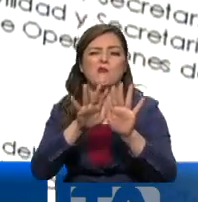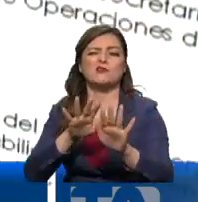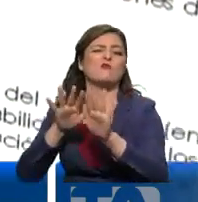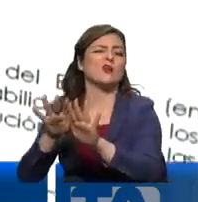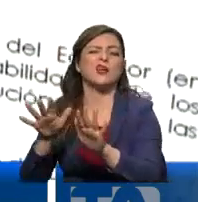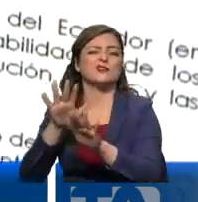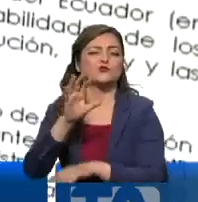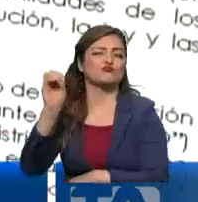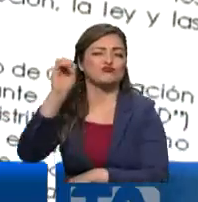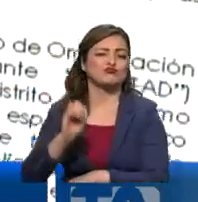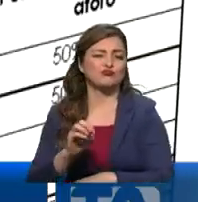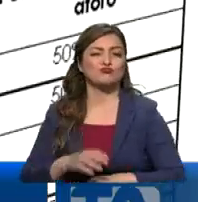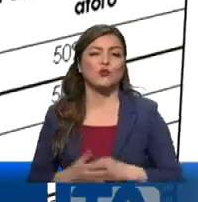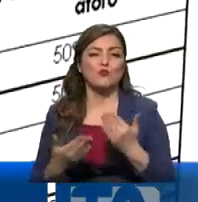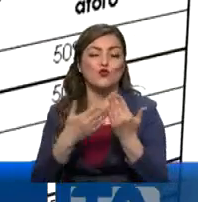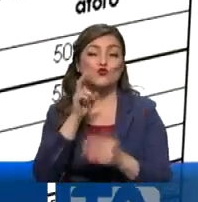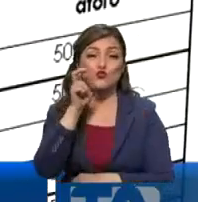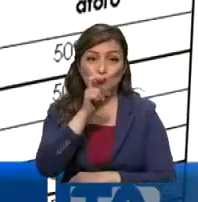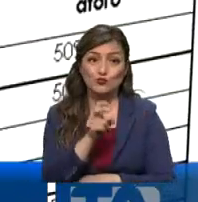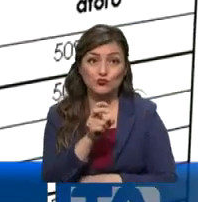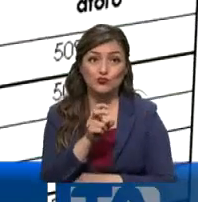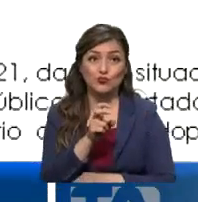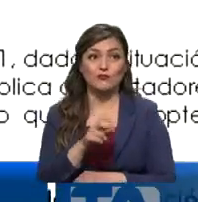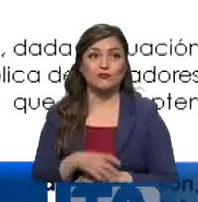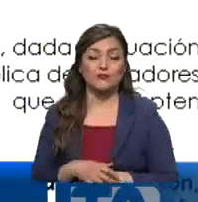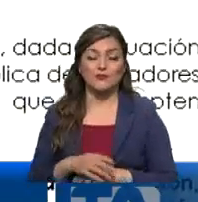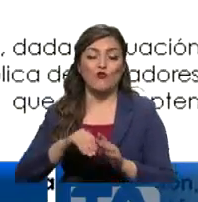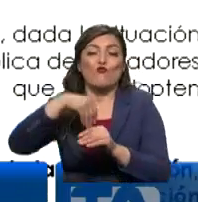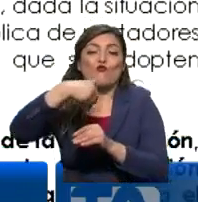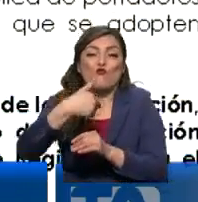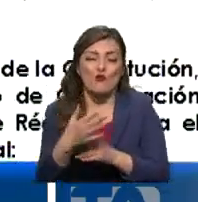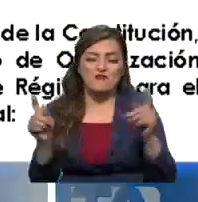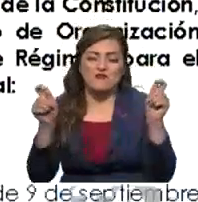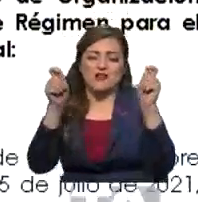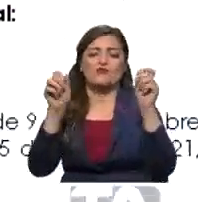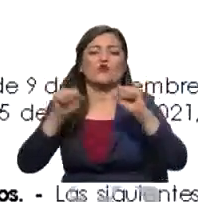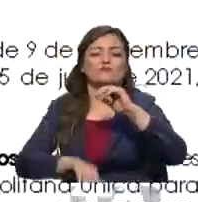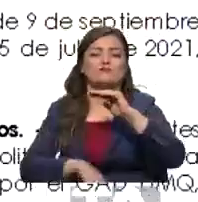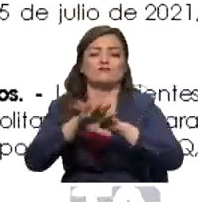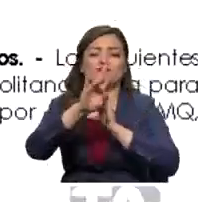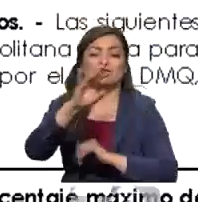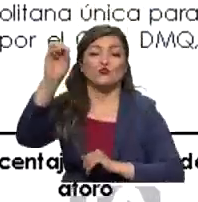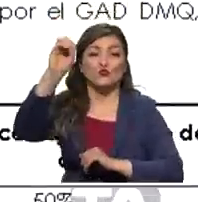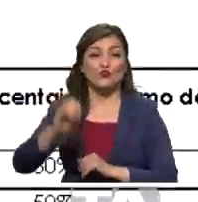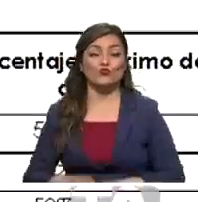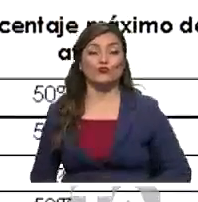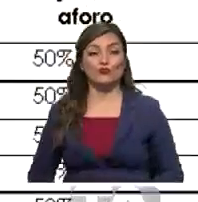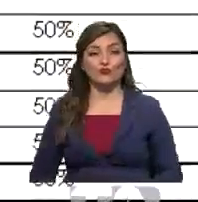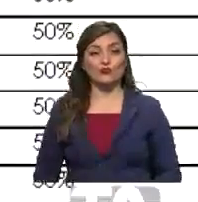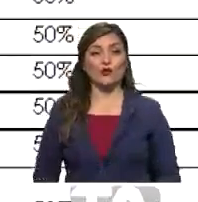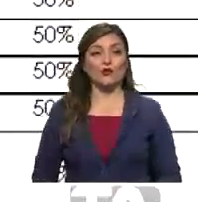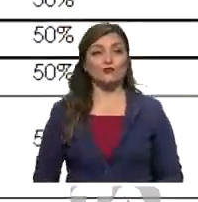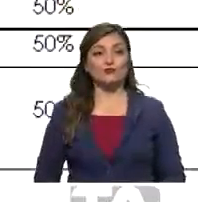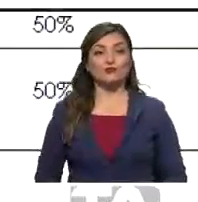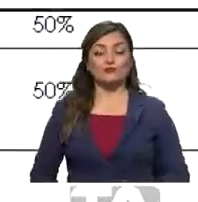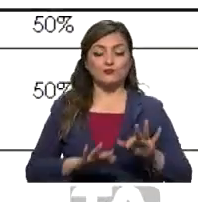aforo y solo los eventos turísticos y de recepciones en los exteriores operarán con un 70%. La Secretaría